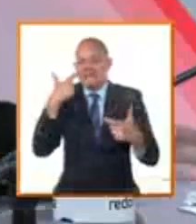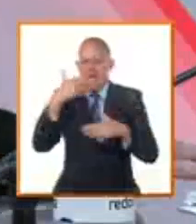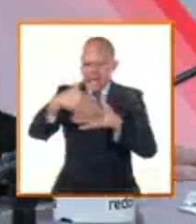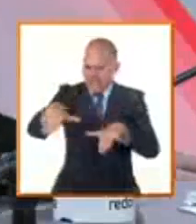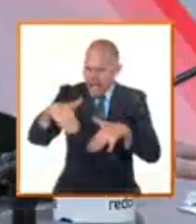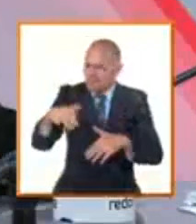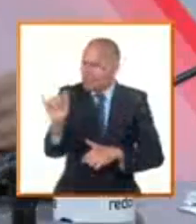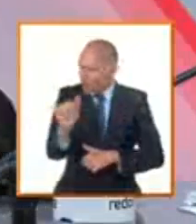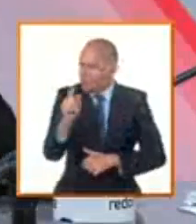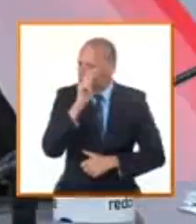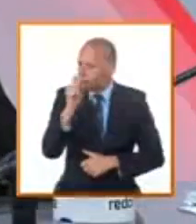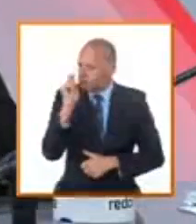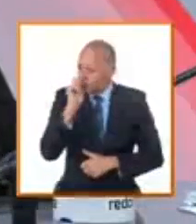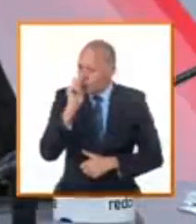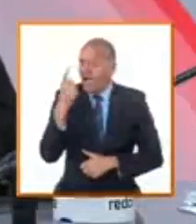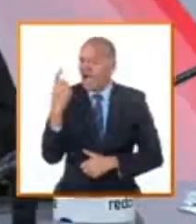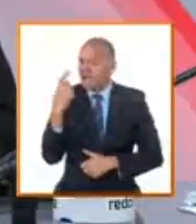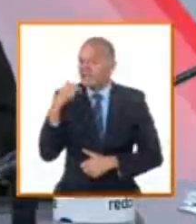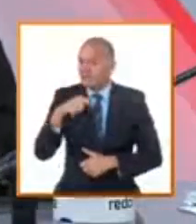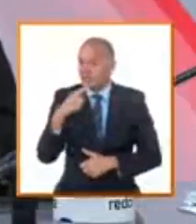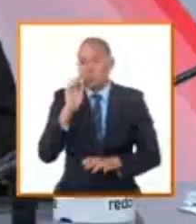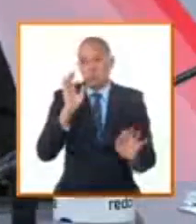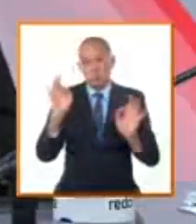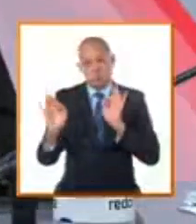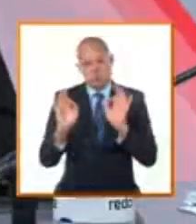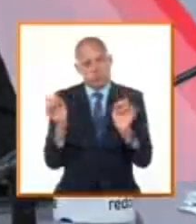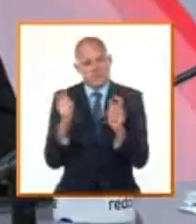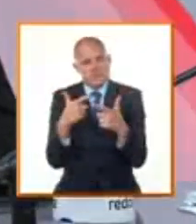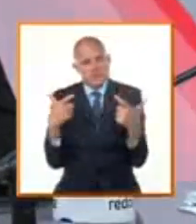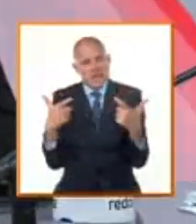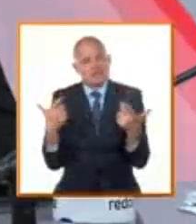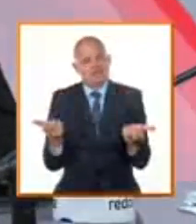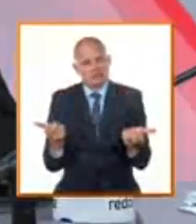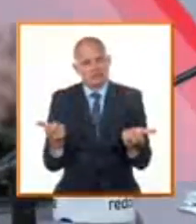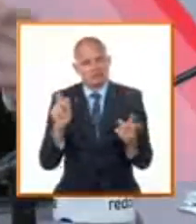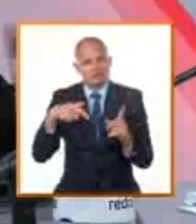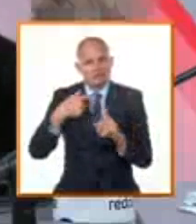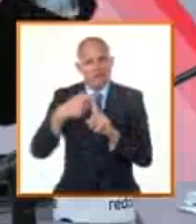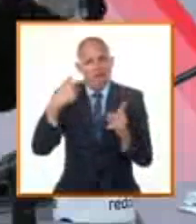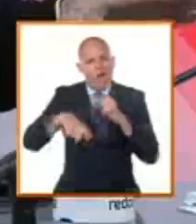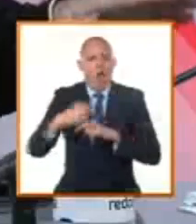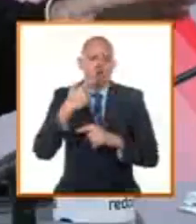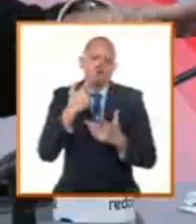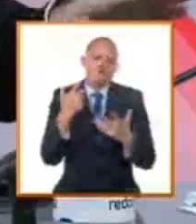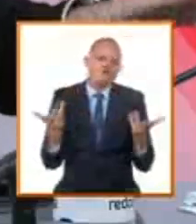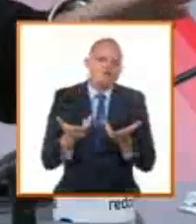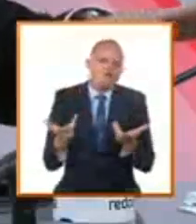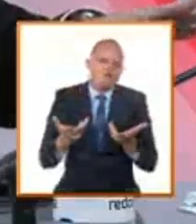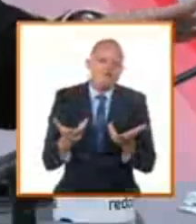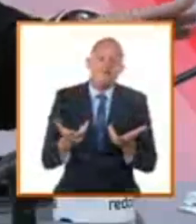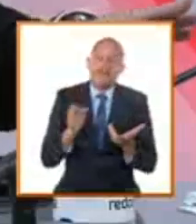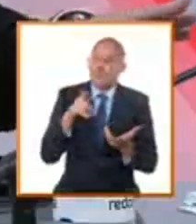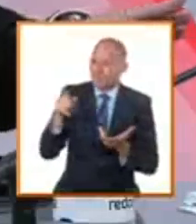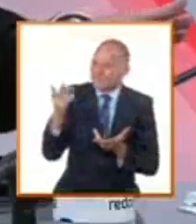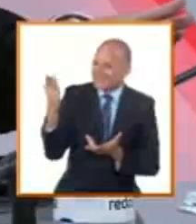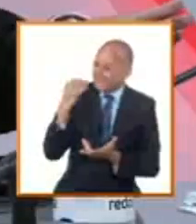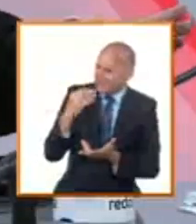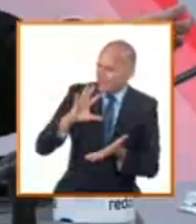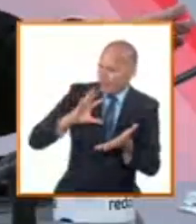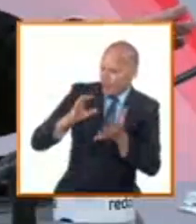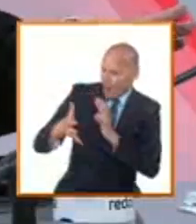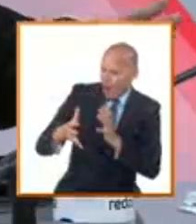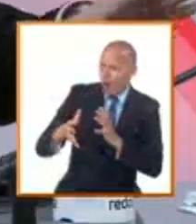haya que enfrentarlo de una manera mucho más activa cada vez más y que además haya que hacerlo con esa complejidad que